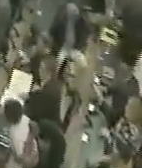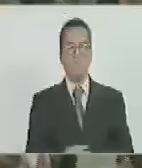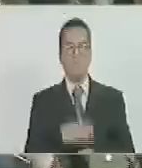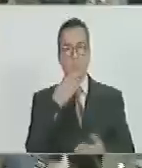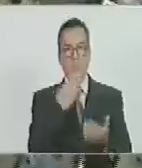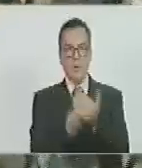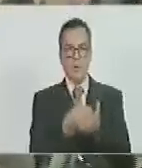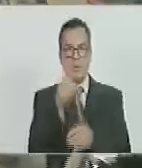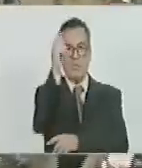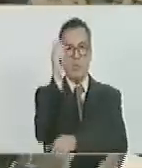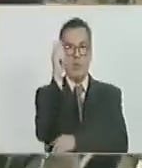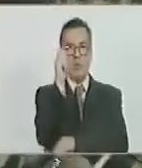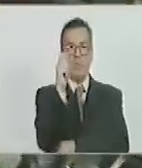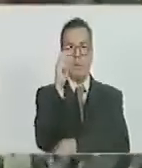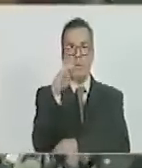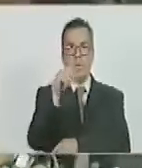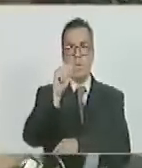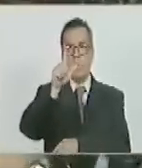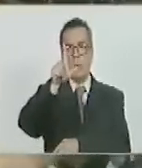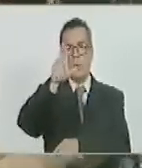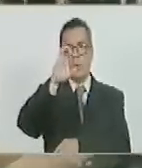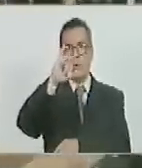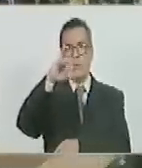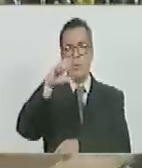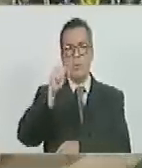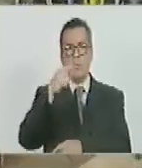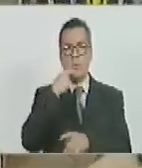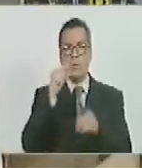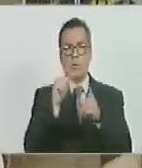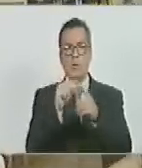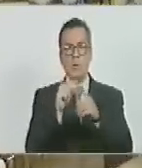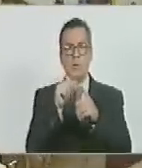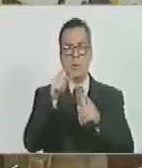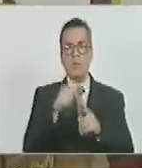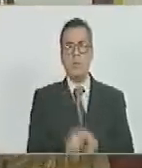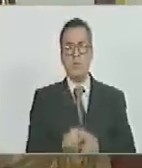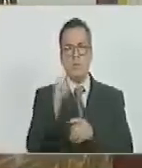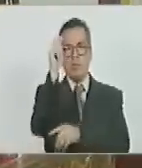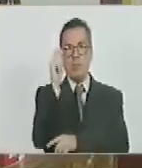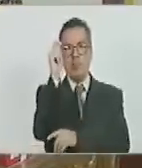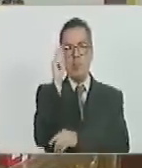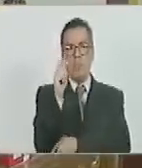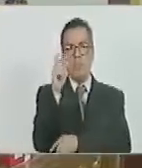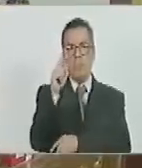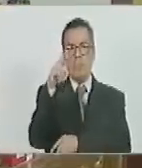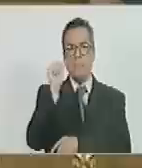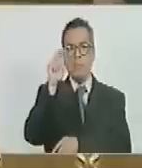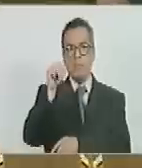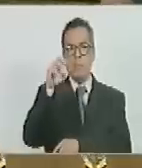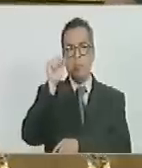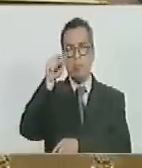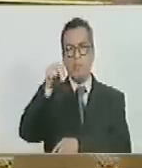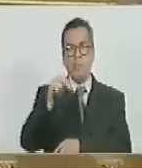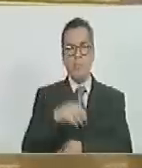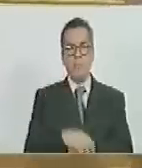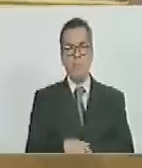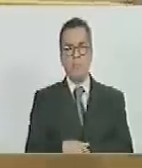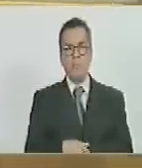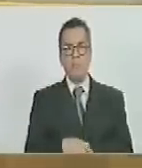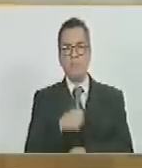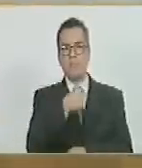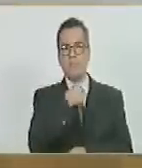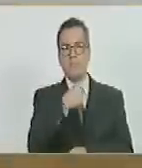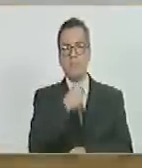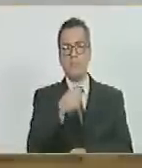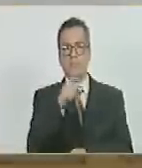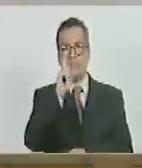Gracias, querida diputada Nicia Maldonado. Voy a dejar en el derecho de palabra al diputado Ramón Lobo. Micrófono para el